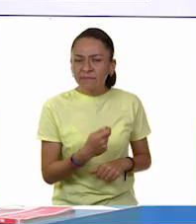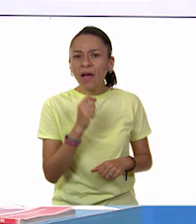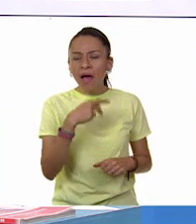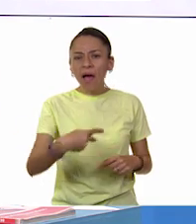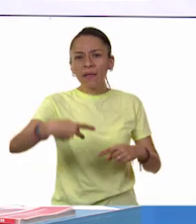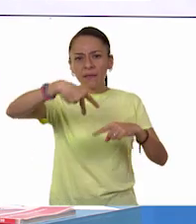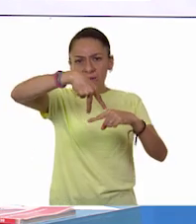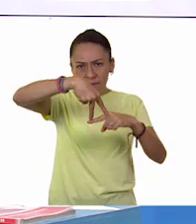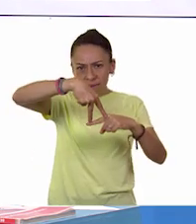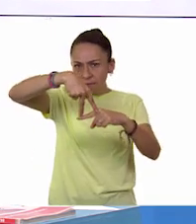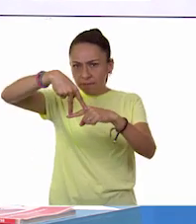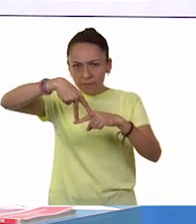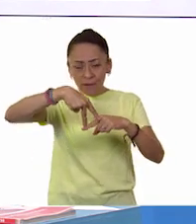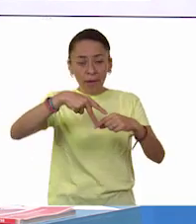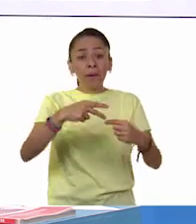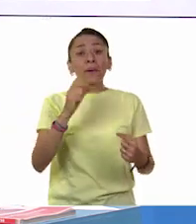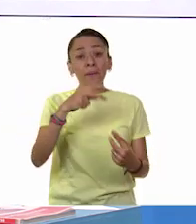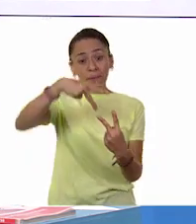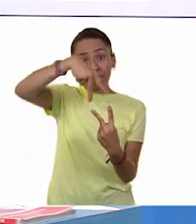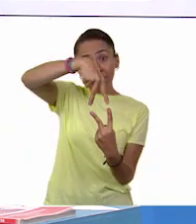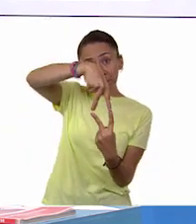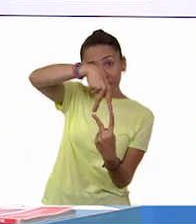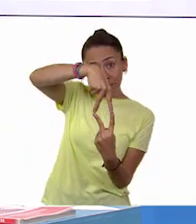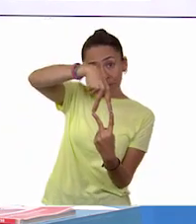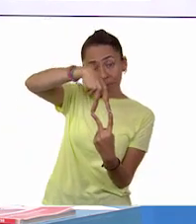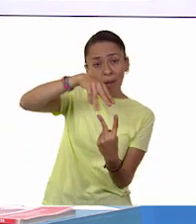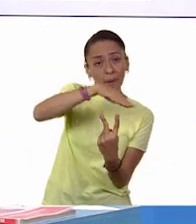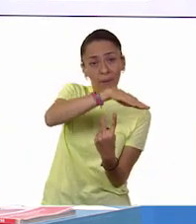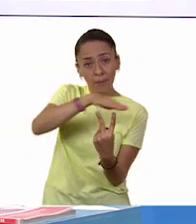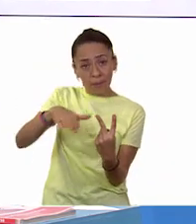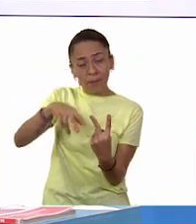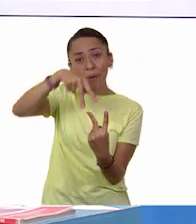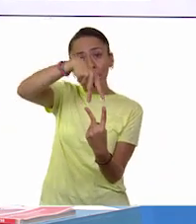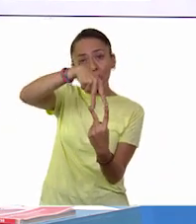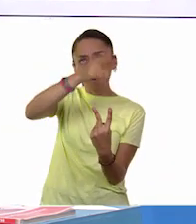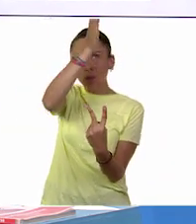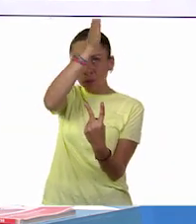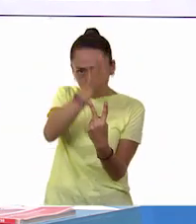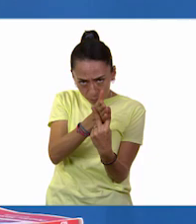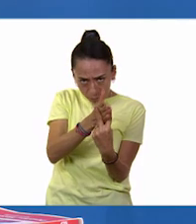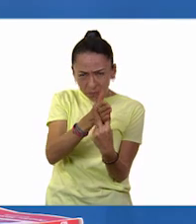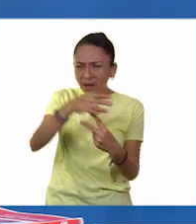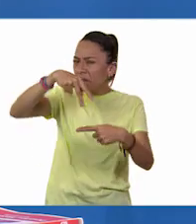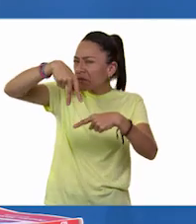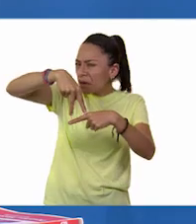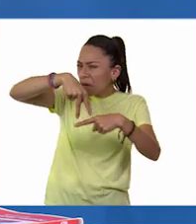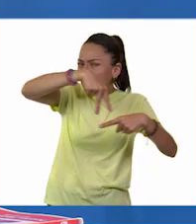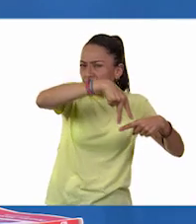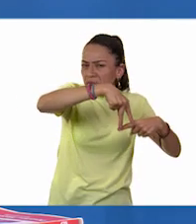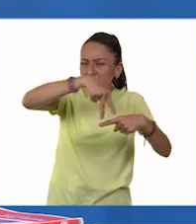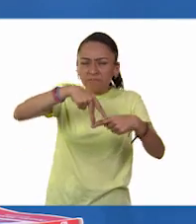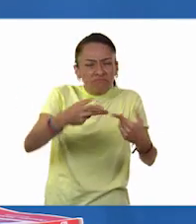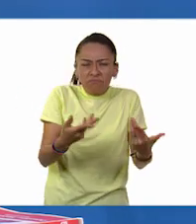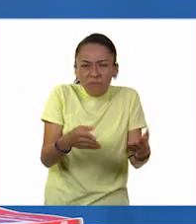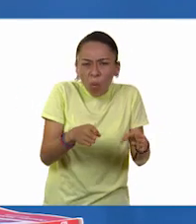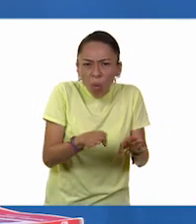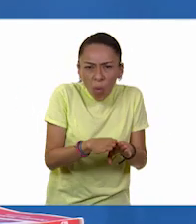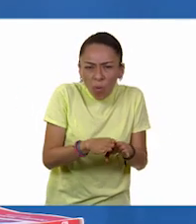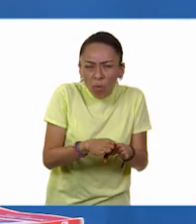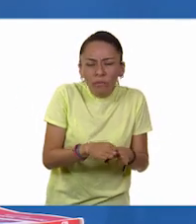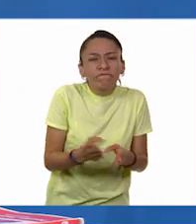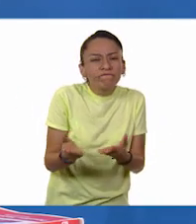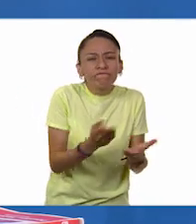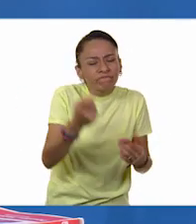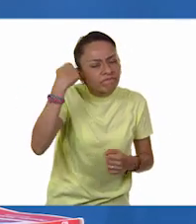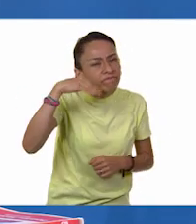al cortar el rombo sobre una de sus diagonales? ¿Qué dirías, María? Pues yo diría que son